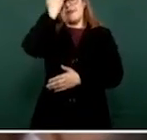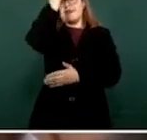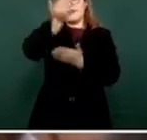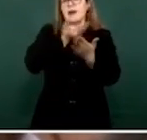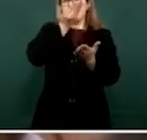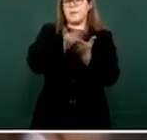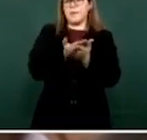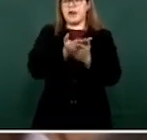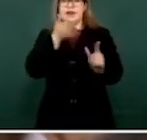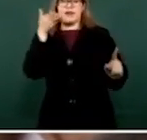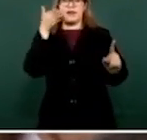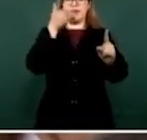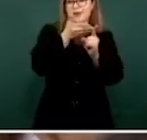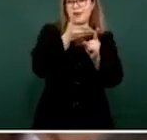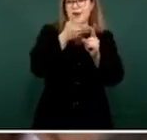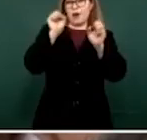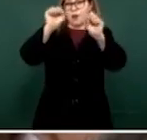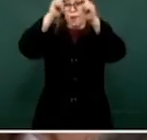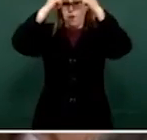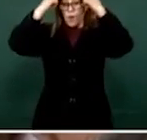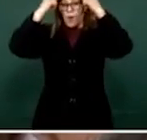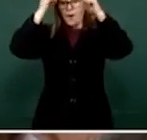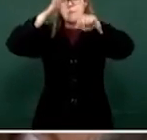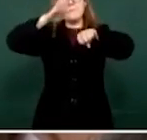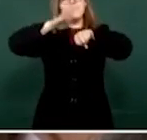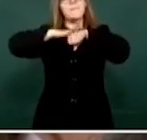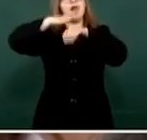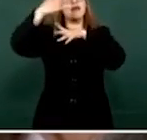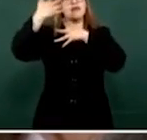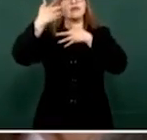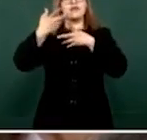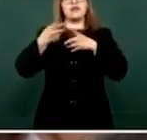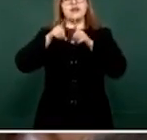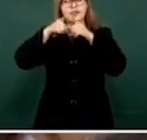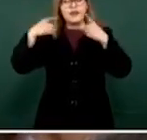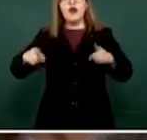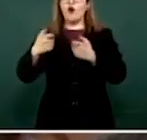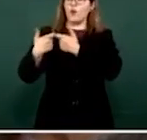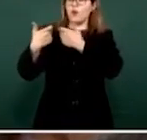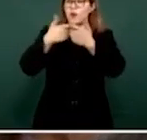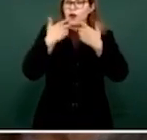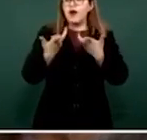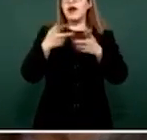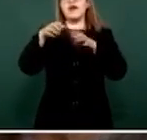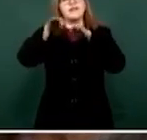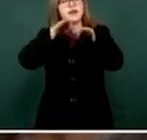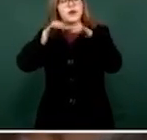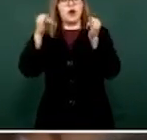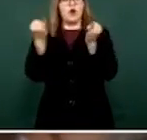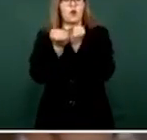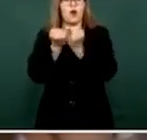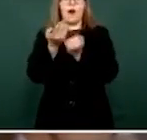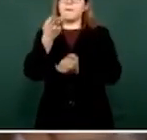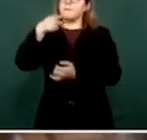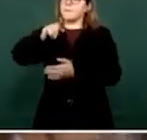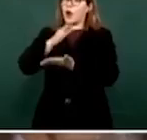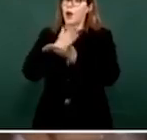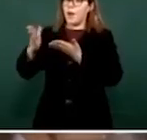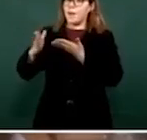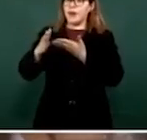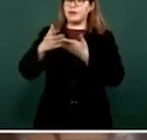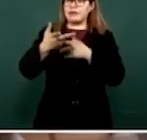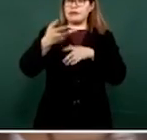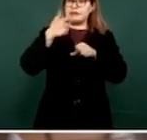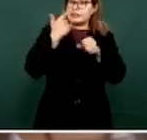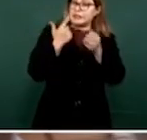Huasteca Potosina. Esto va a generar derrama económica y empleo. Pero tenemos una situación muy grave. Está seco los